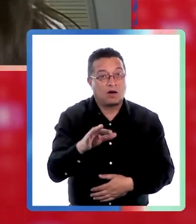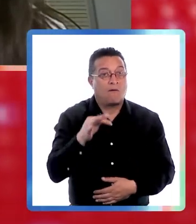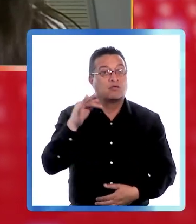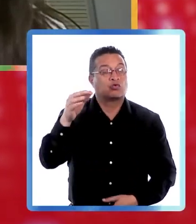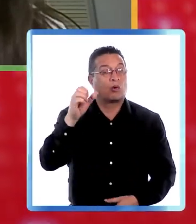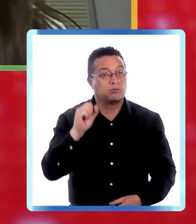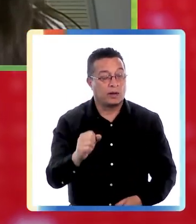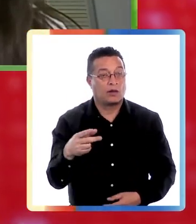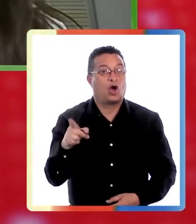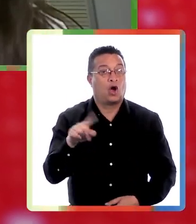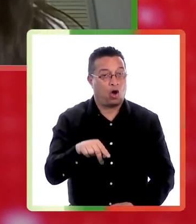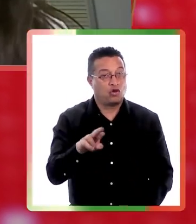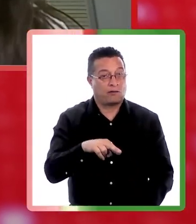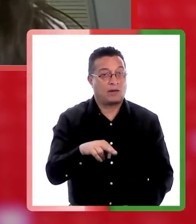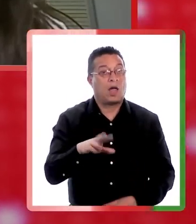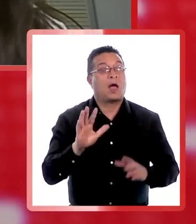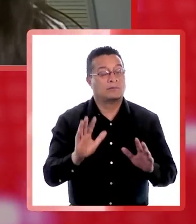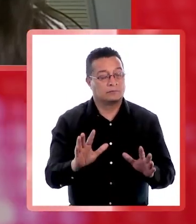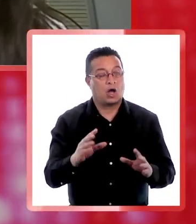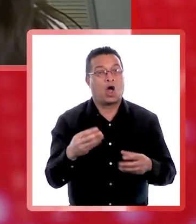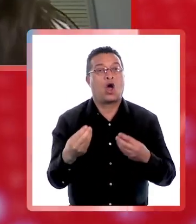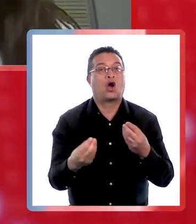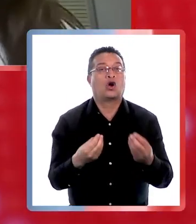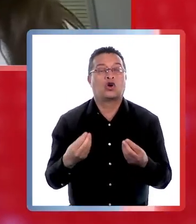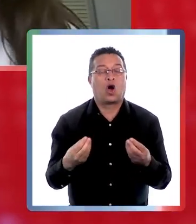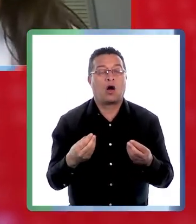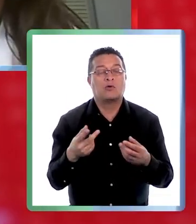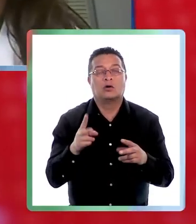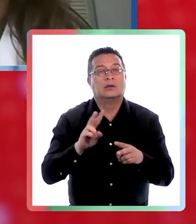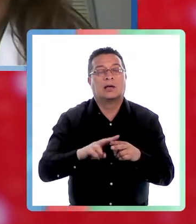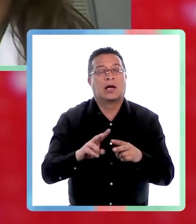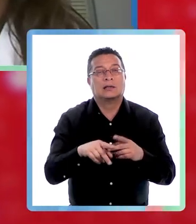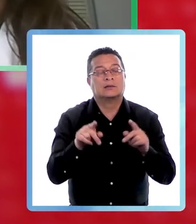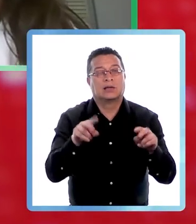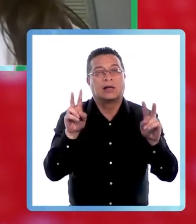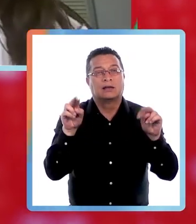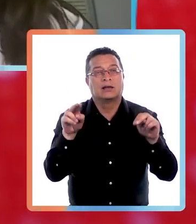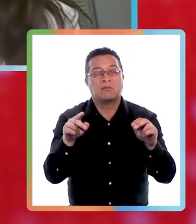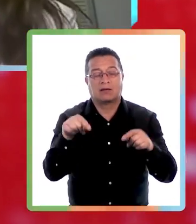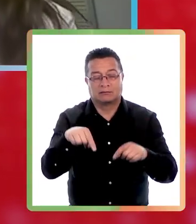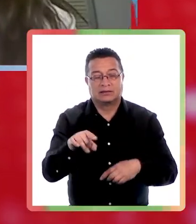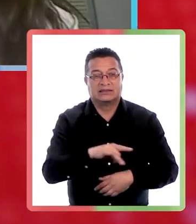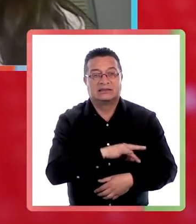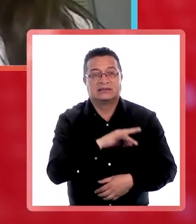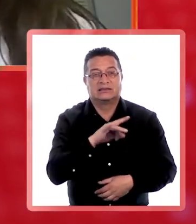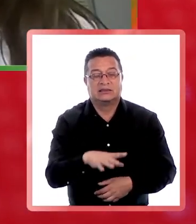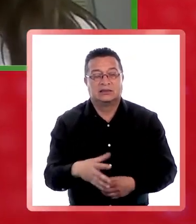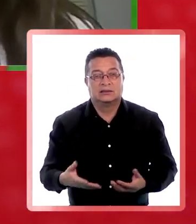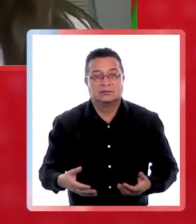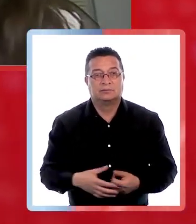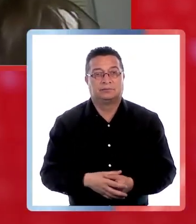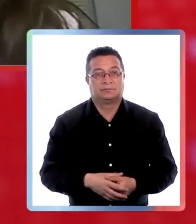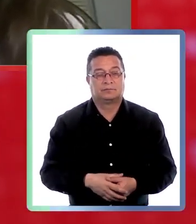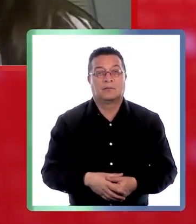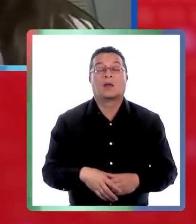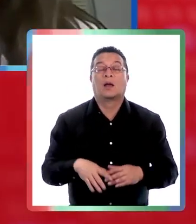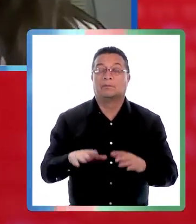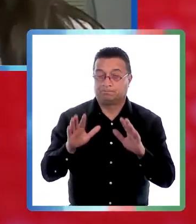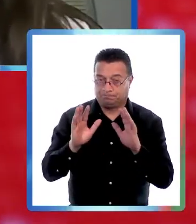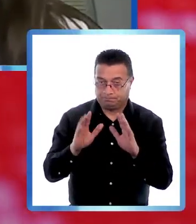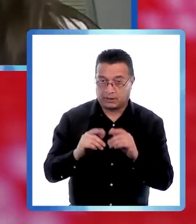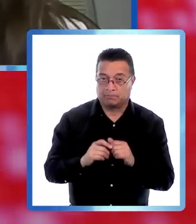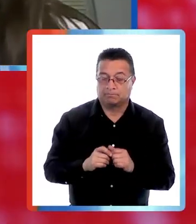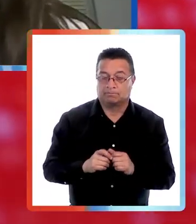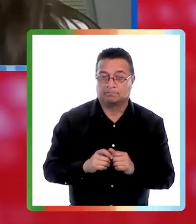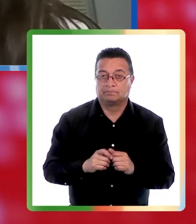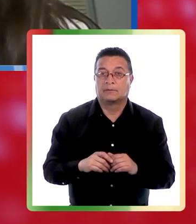¿no? Entonces, ¿cómo se trata este tema en la sociedad acá en Chile en particular?